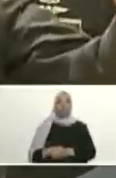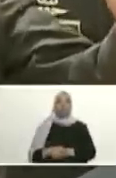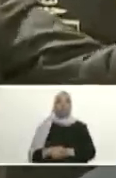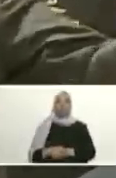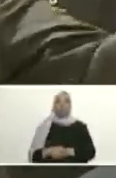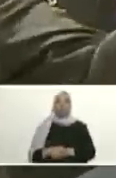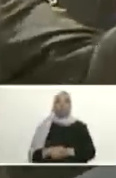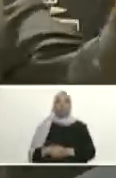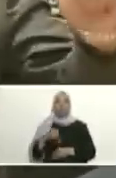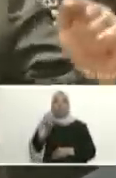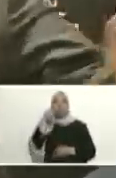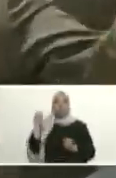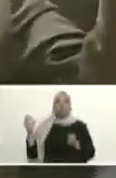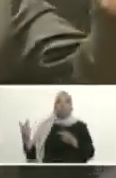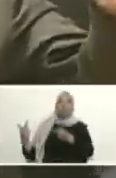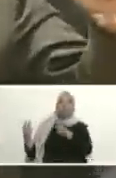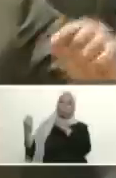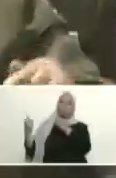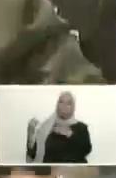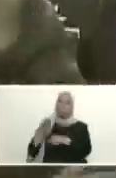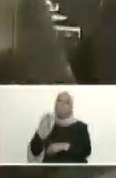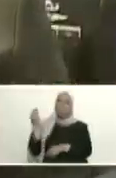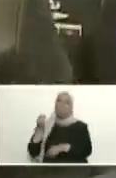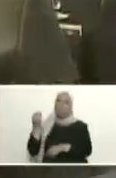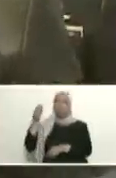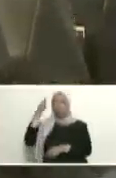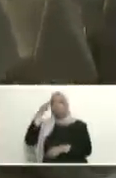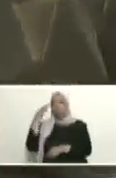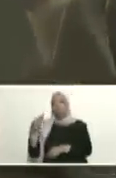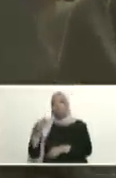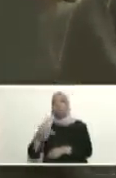que tiene sus esperanzas en ustedes, en la juventud militar.